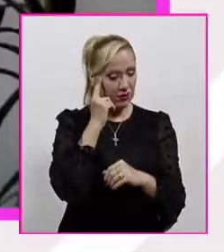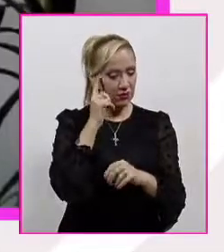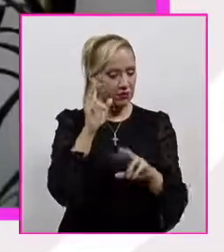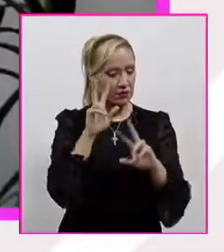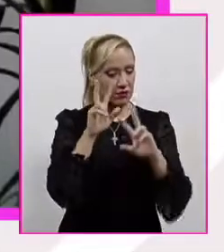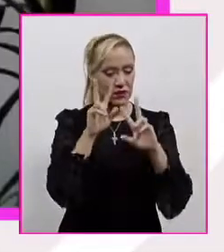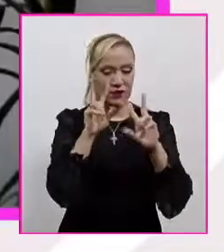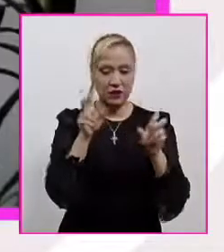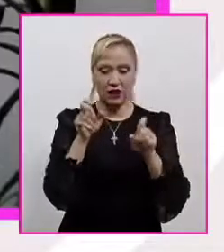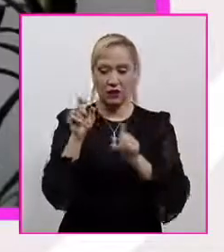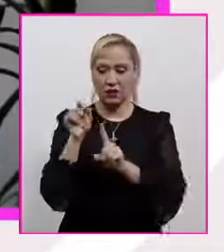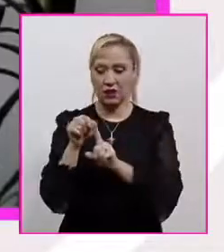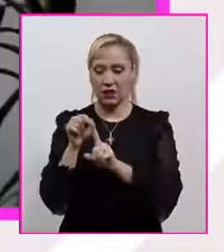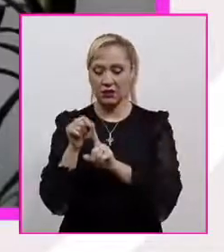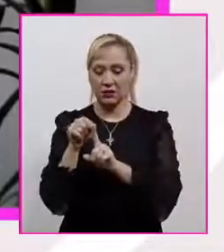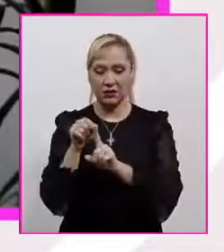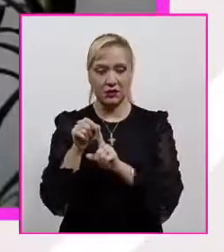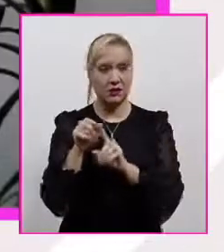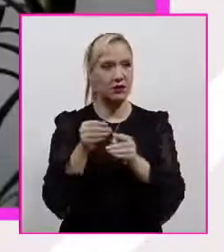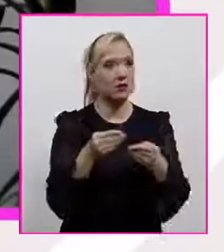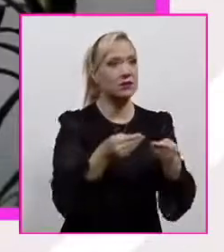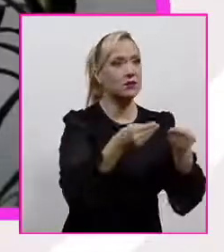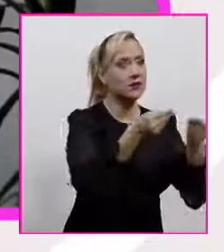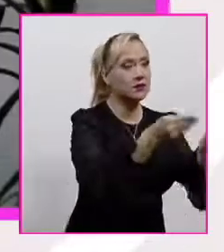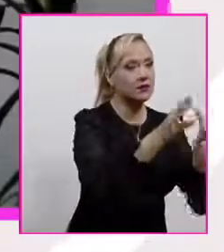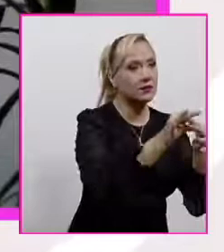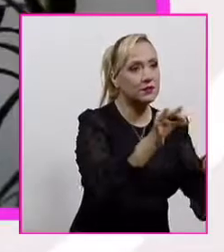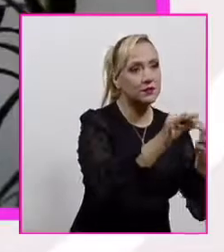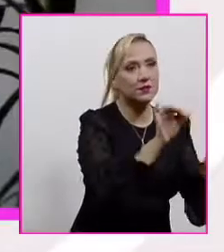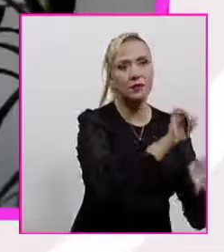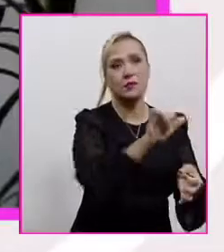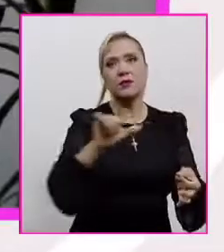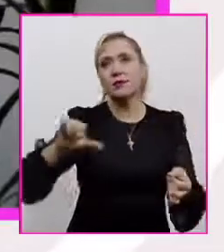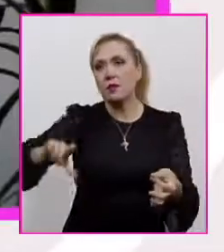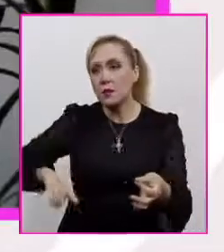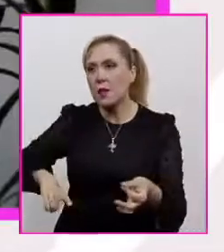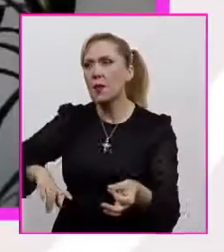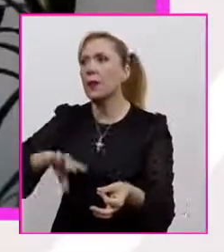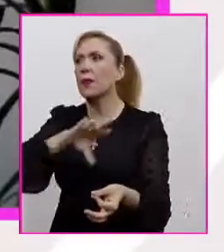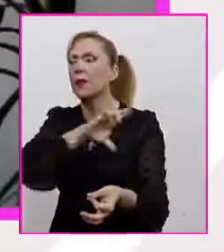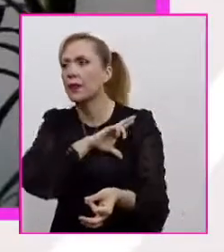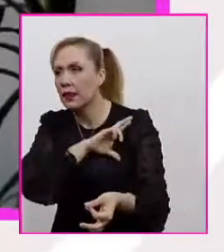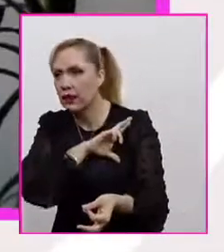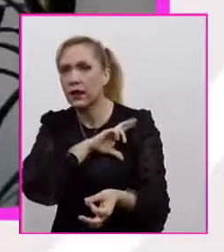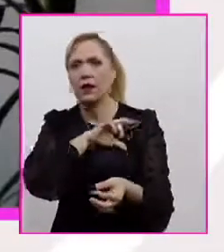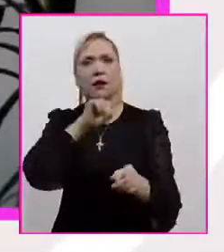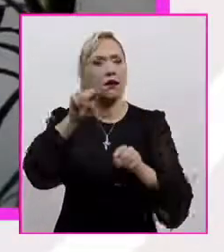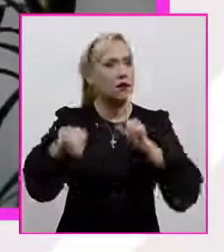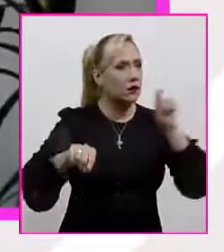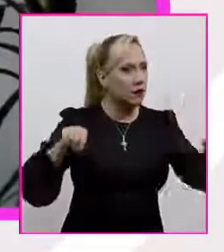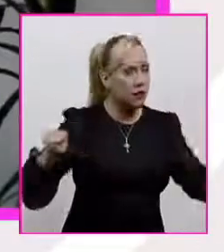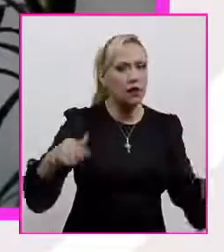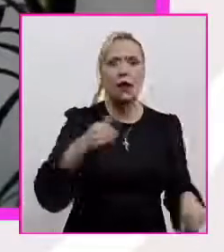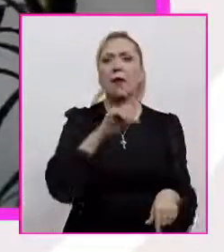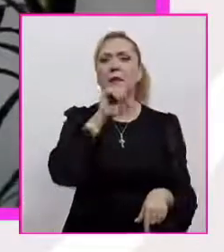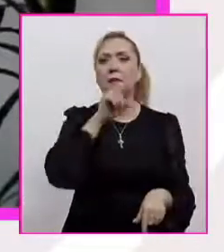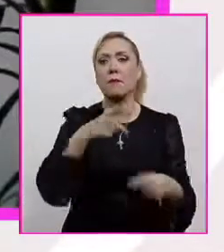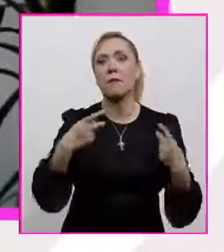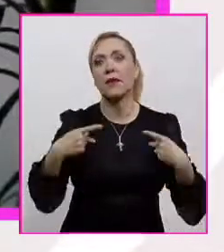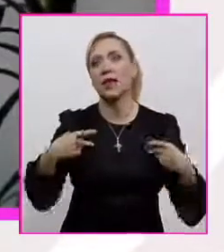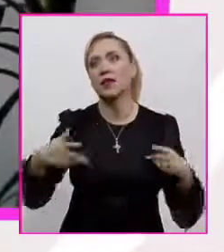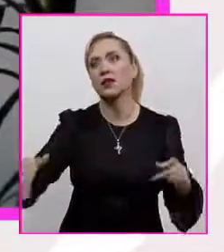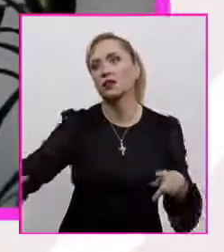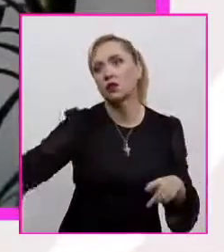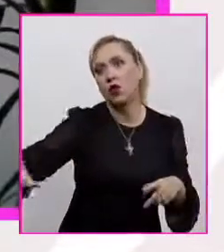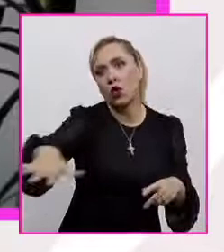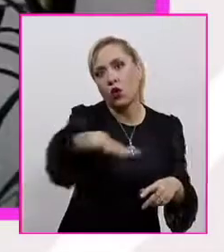no solamente a instituciones de gobierno, no solamente a instituciones educativas públicas y privadas, pero también a la comunidad en